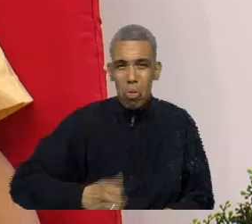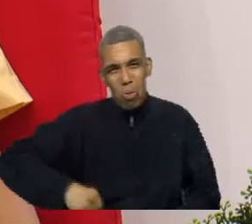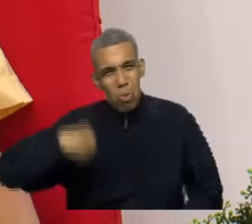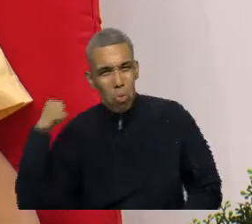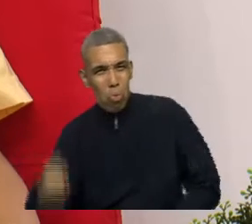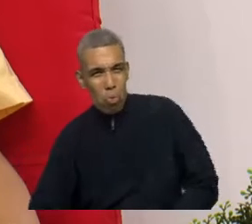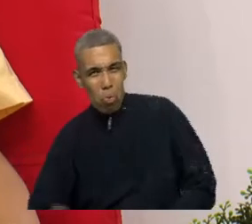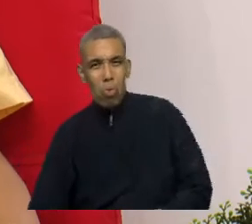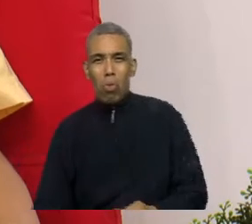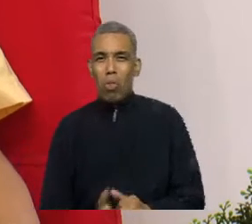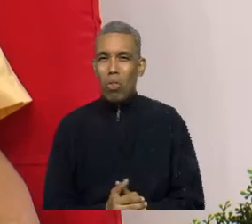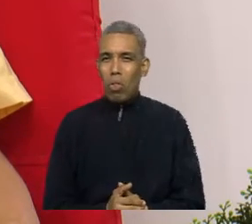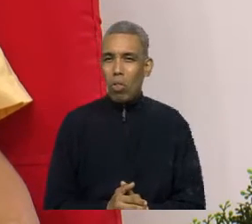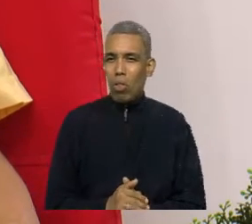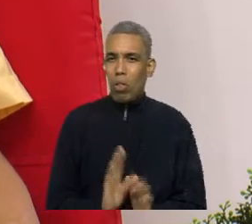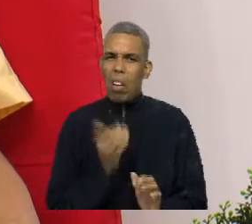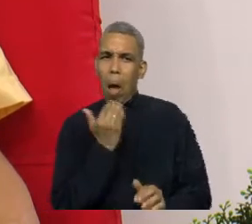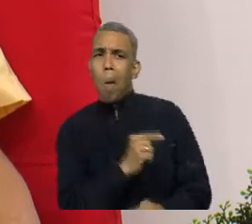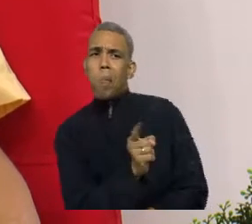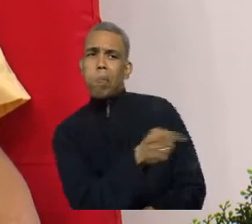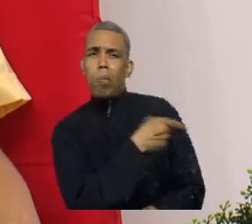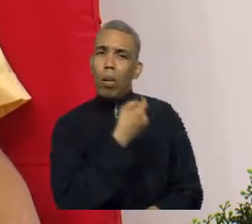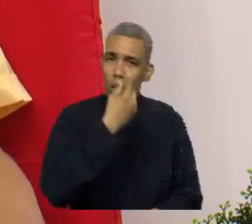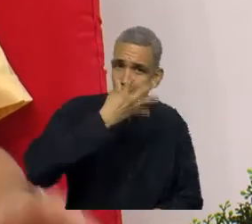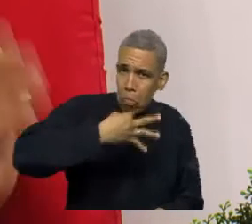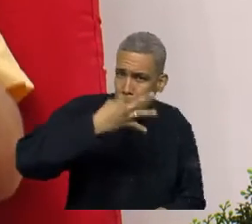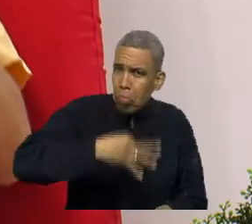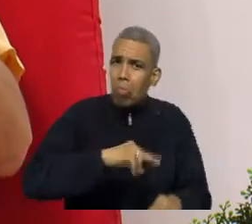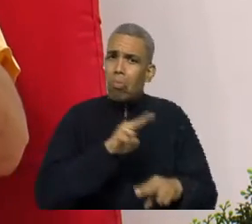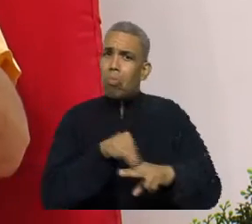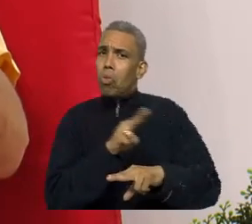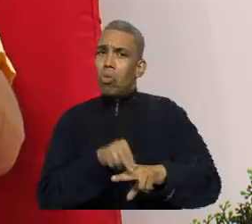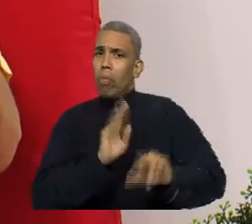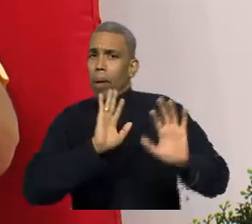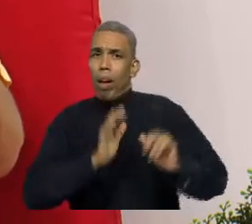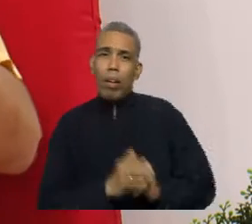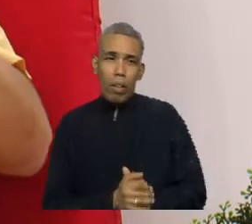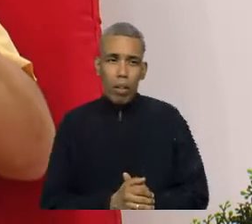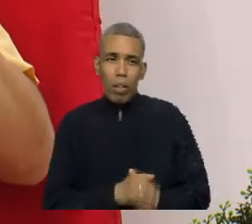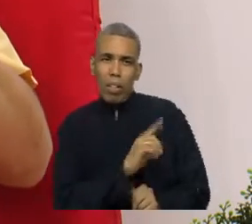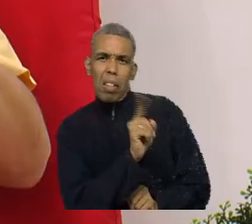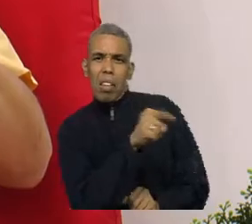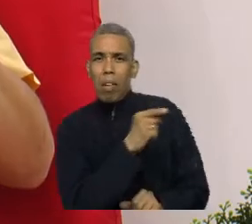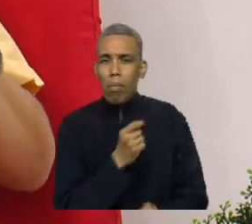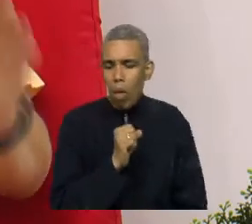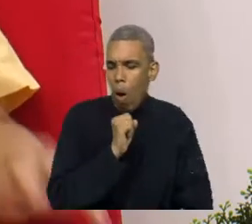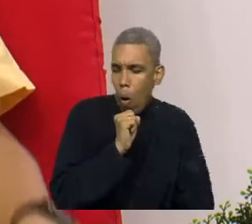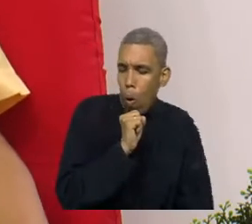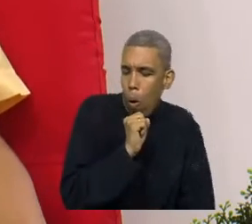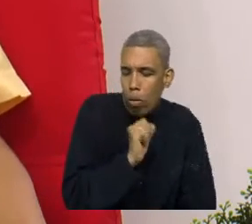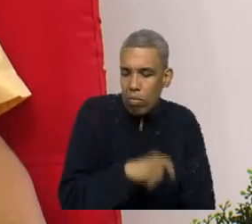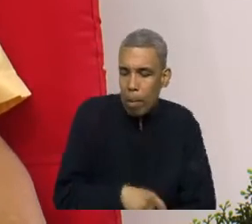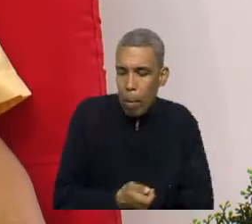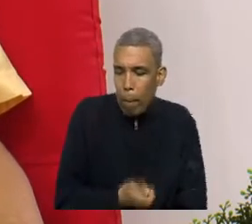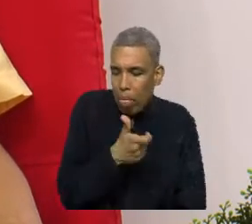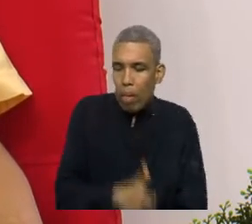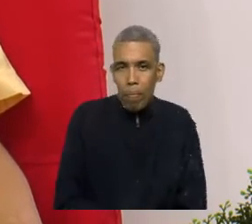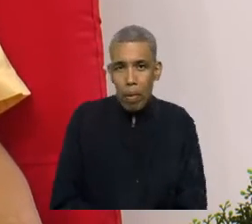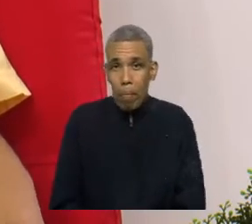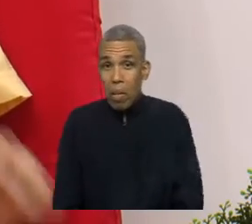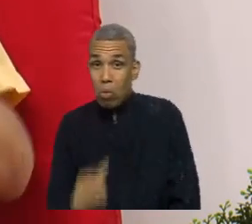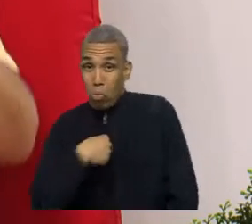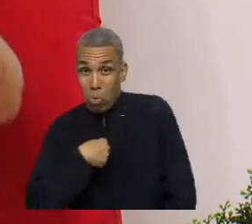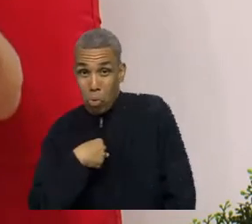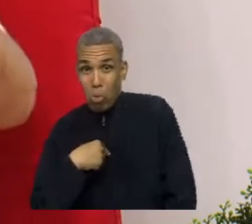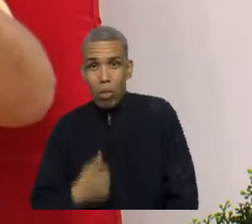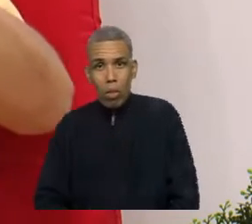da a otra persona que no sea asmática, que tiene un periodo en la cual prácticamente está asintomático, pero vuelve después,